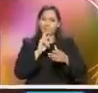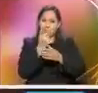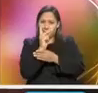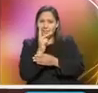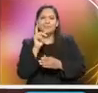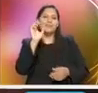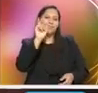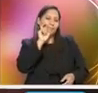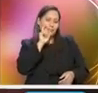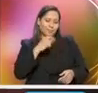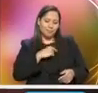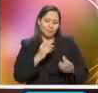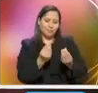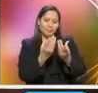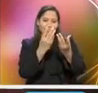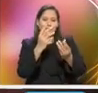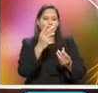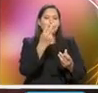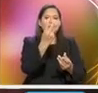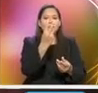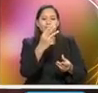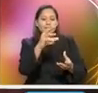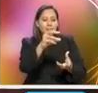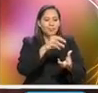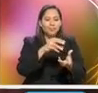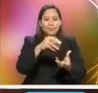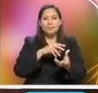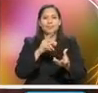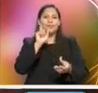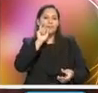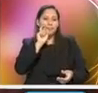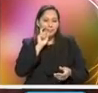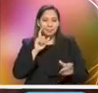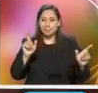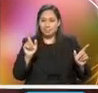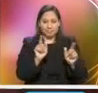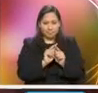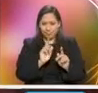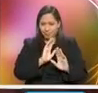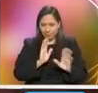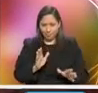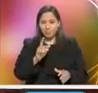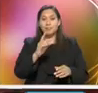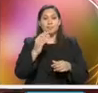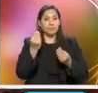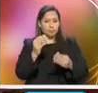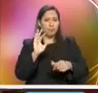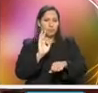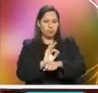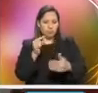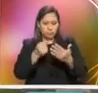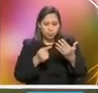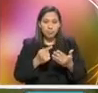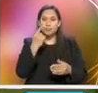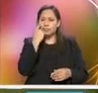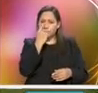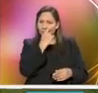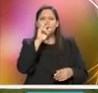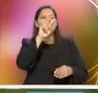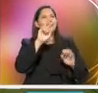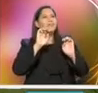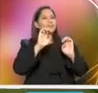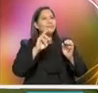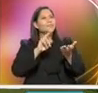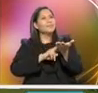nuestro tomatito, 2 o 3 tomatitos, ¿no? Entonces, en resumen, pues trae muchos beneficios además de la vista, de ver